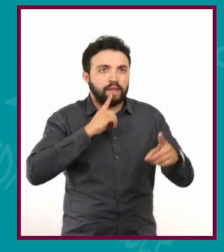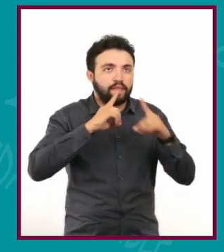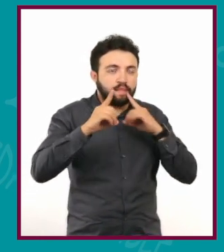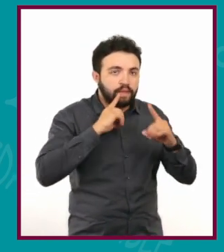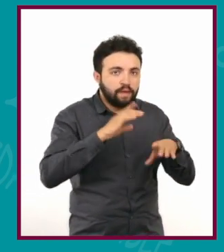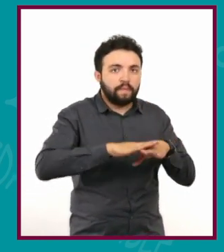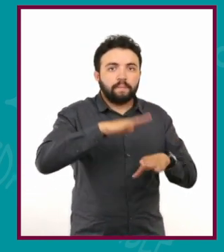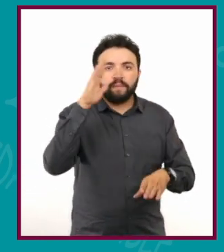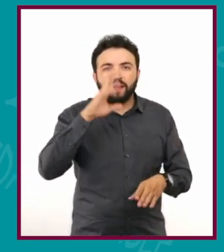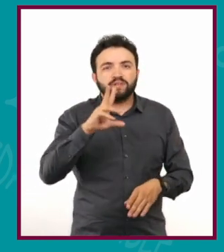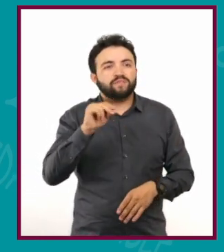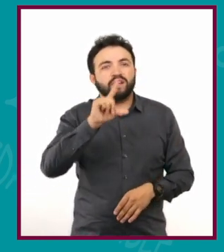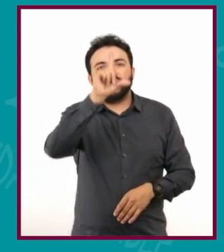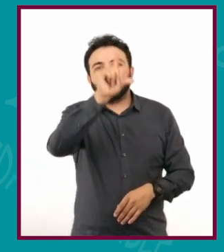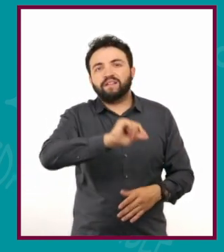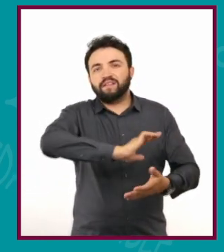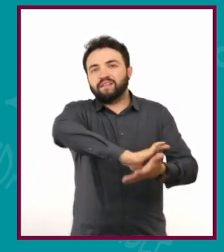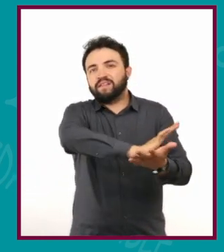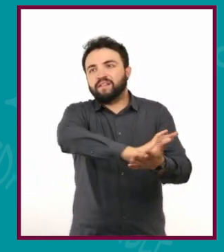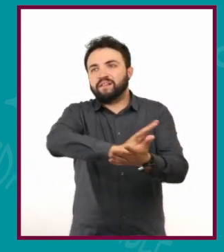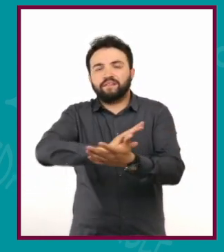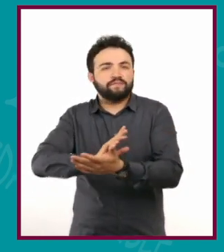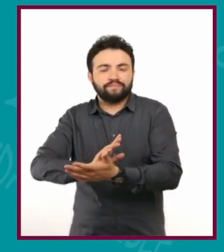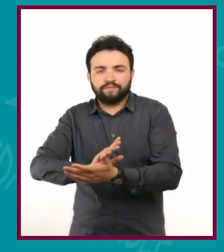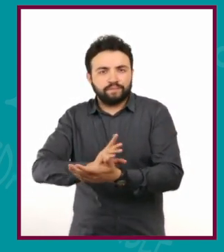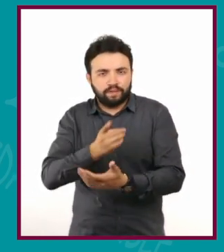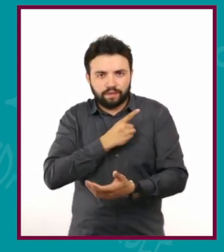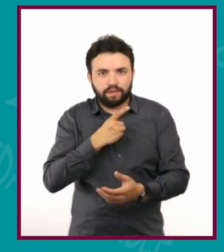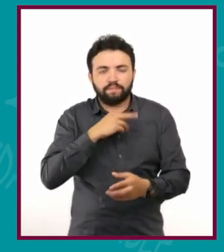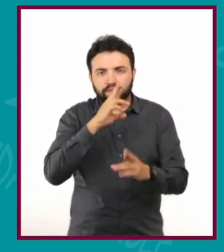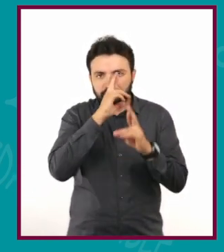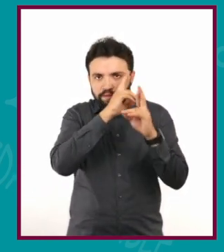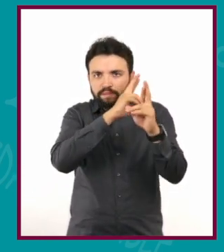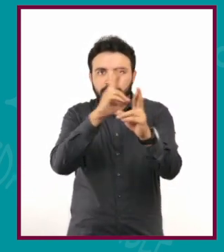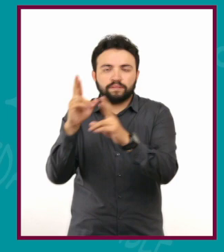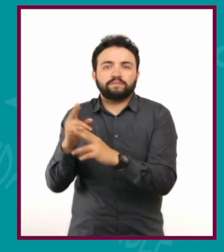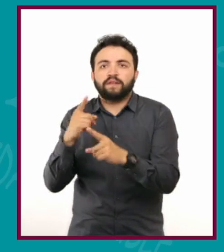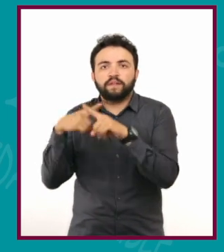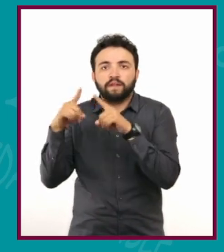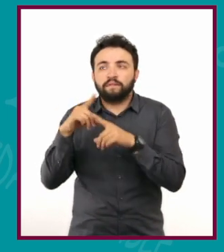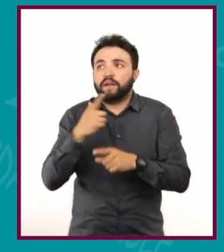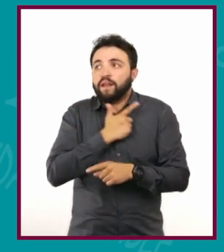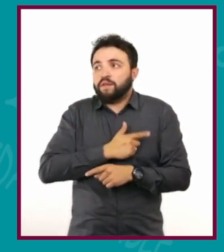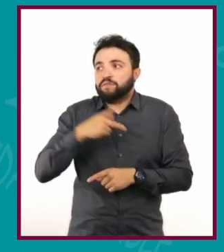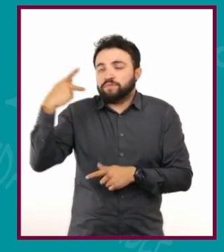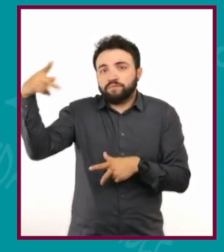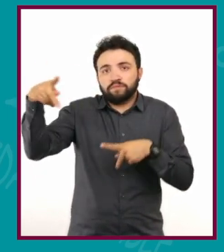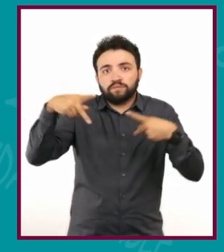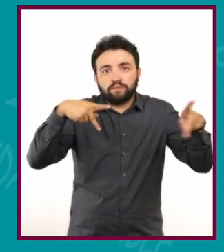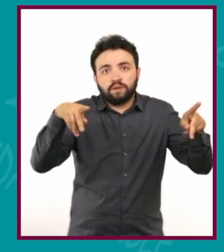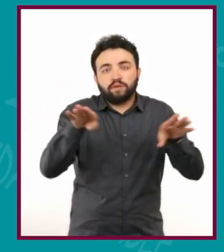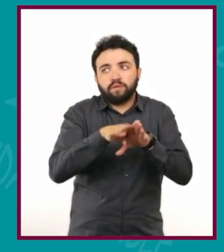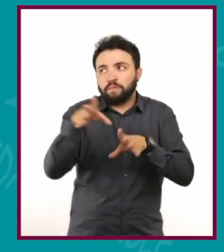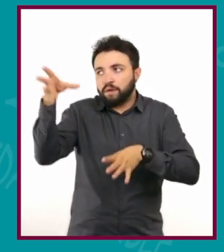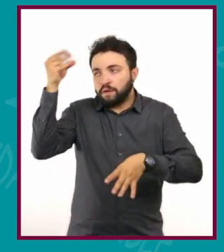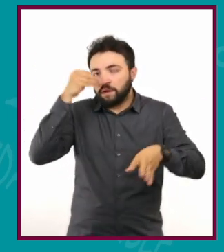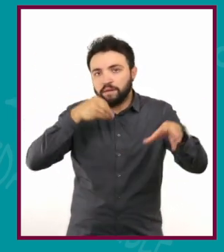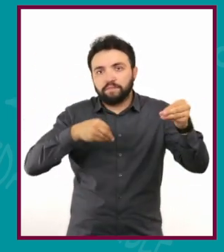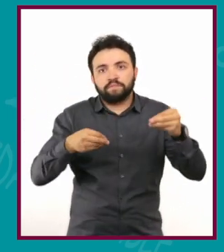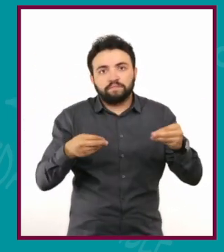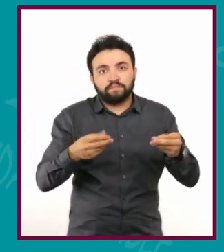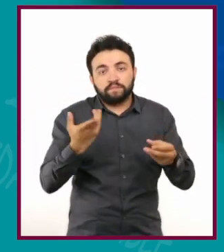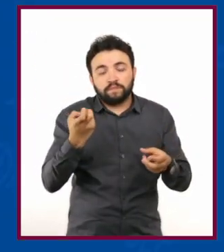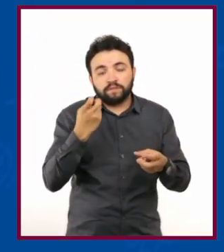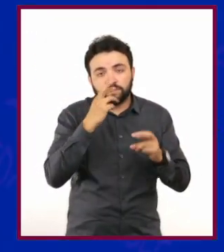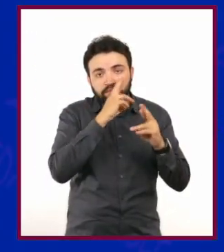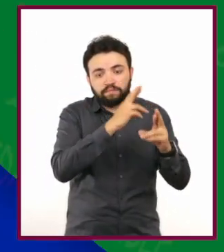discriminaran entre ellos. Que respetaran lo que a una generación le gusta, aprender un poco de todas